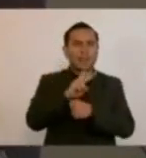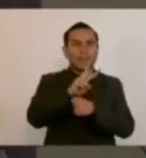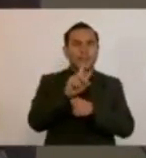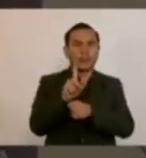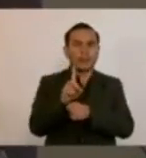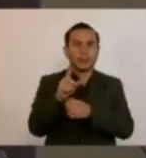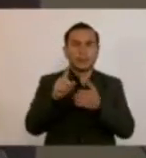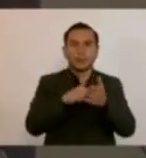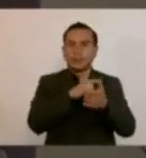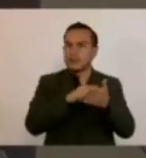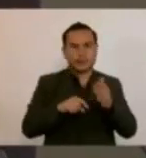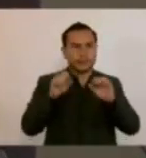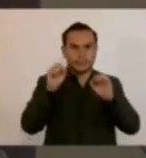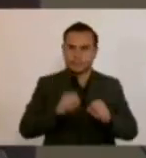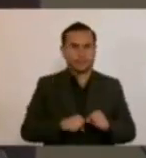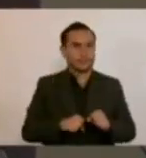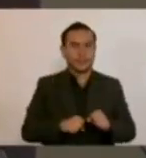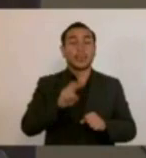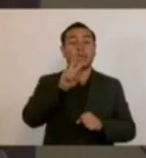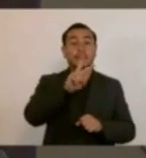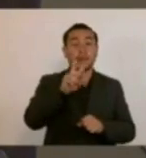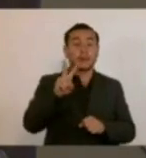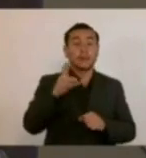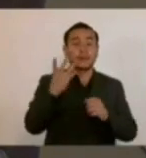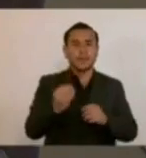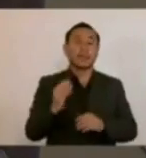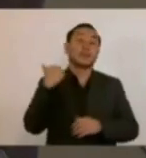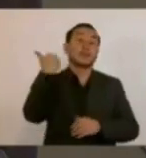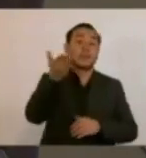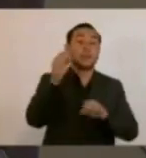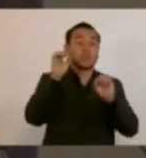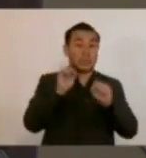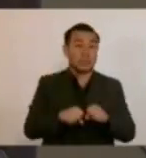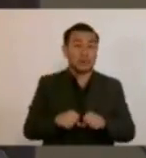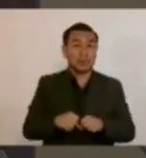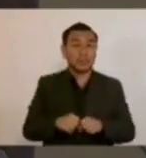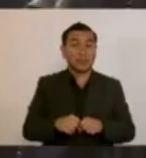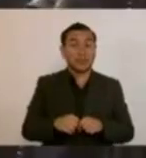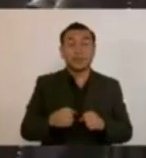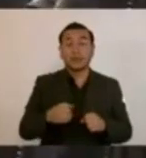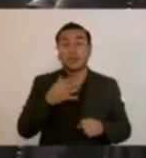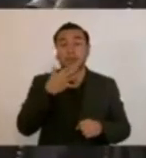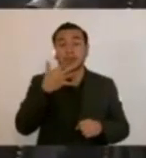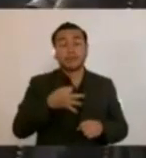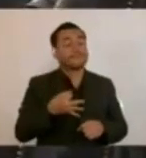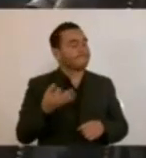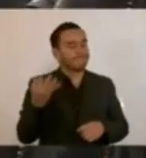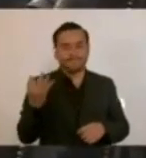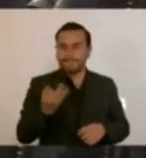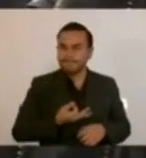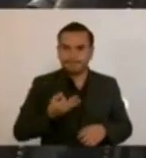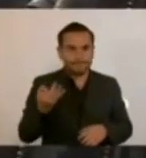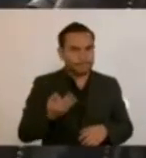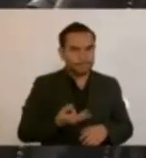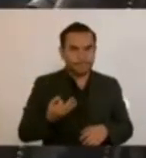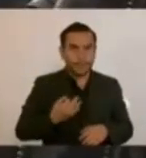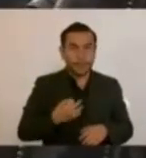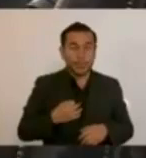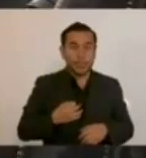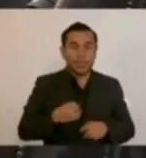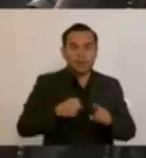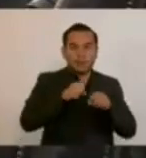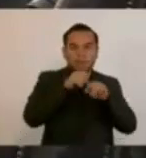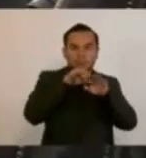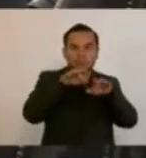hace. No, sí, o hágala con 499. No necesitamos ahorita una propagación masiva del